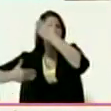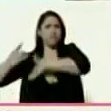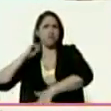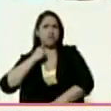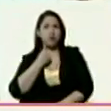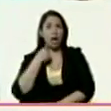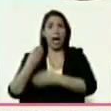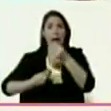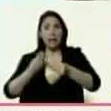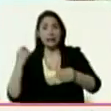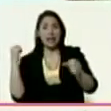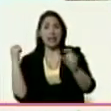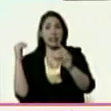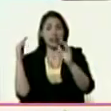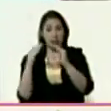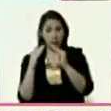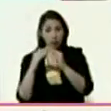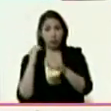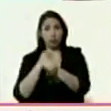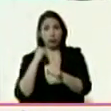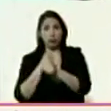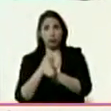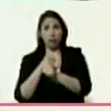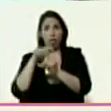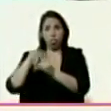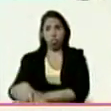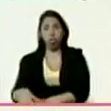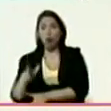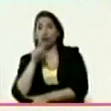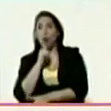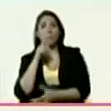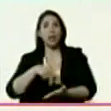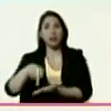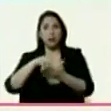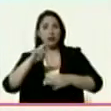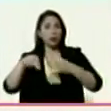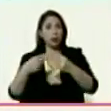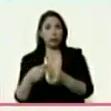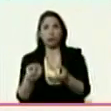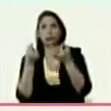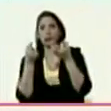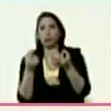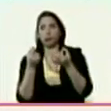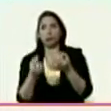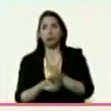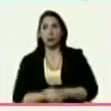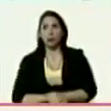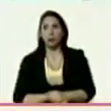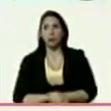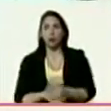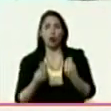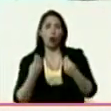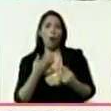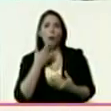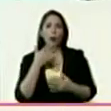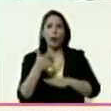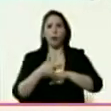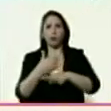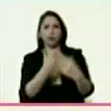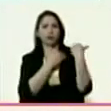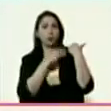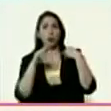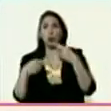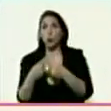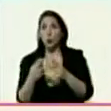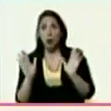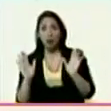hogar, discriminada, hasta no tener participación en ninguna parte de entidad, ni como en gabinete, ni en